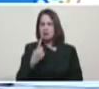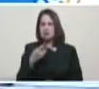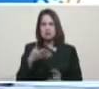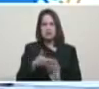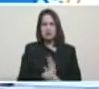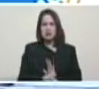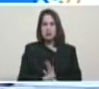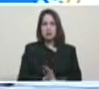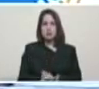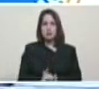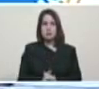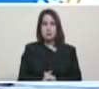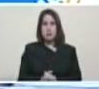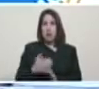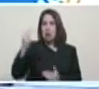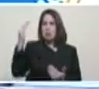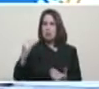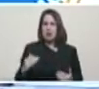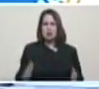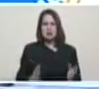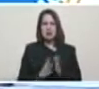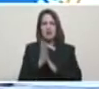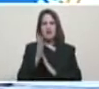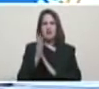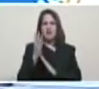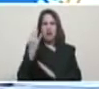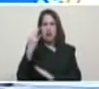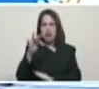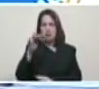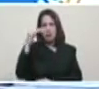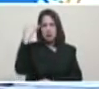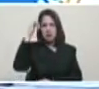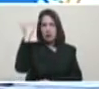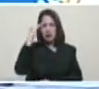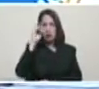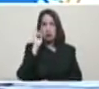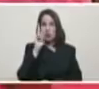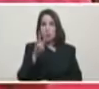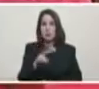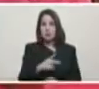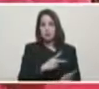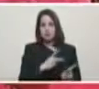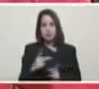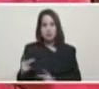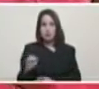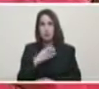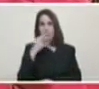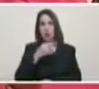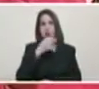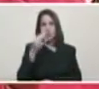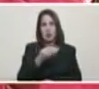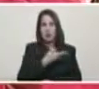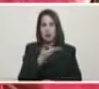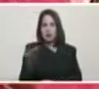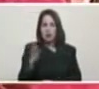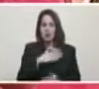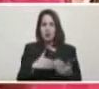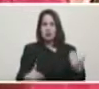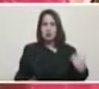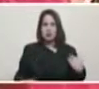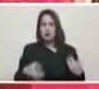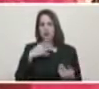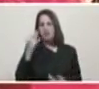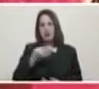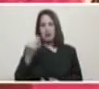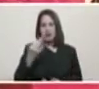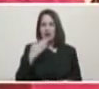quien viene de San Felipe yaracuy por favor Adel Buenas tardes comandante presidente en verdad que